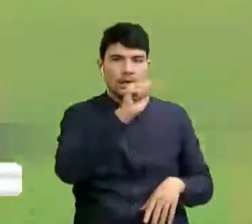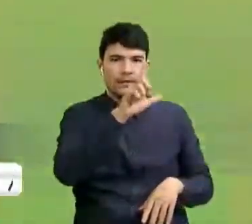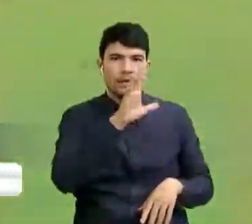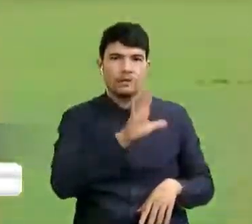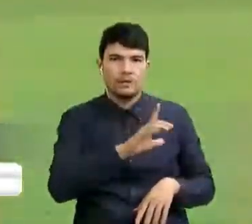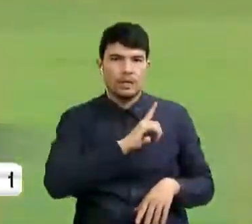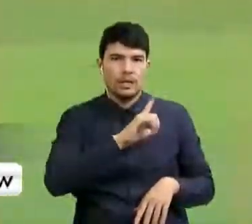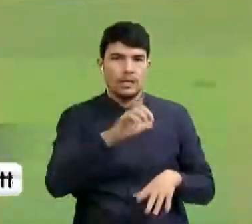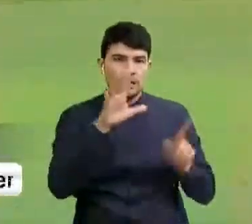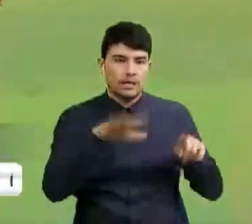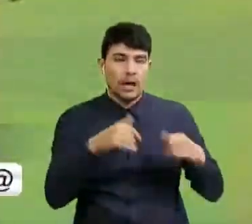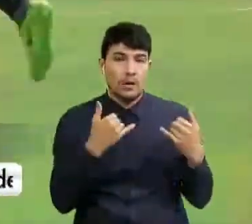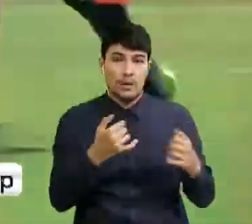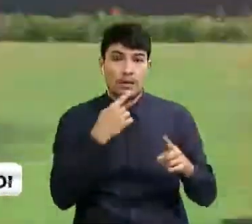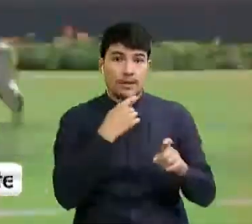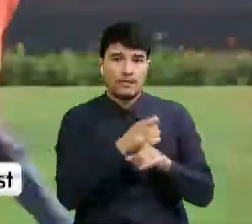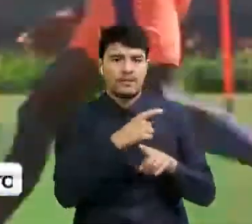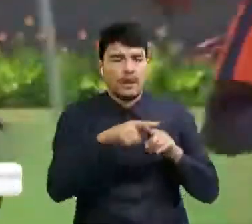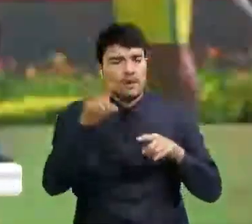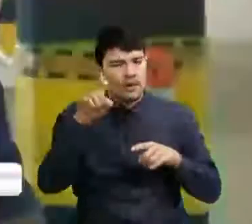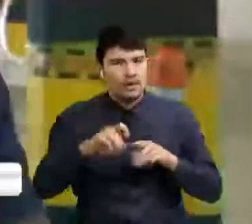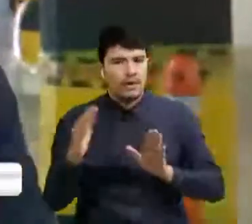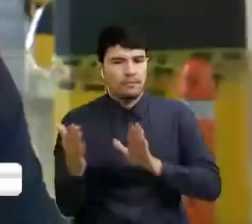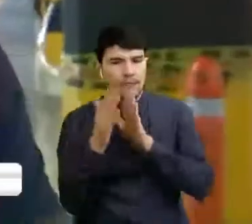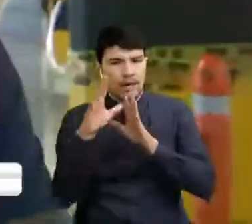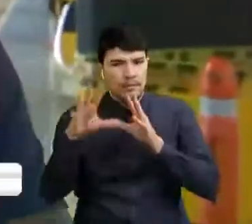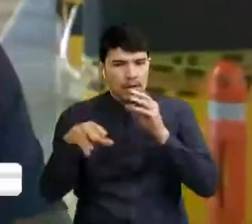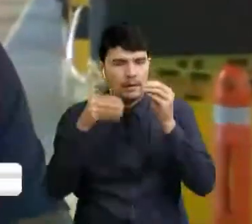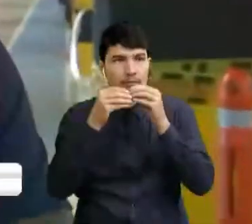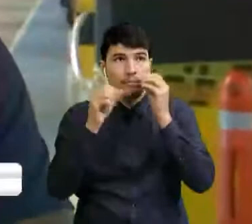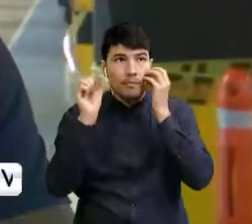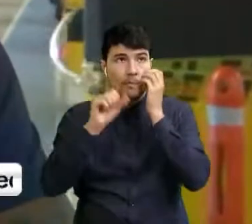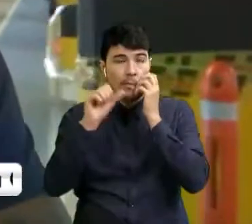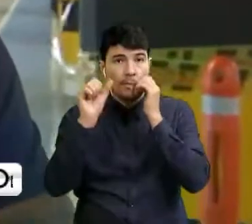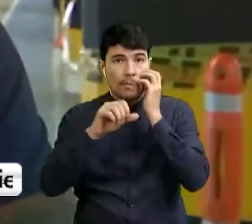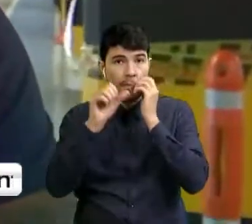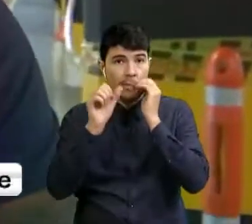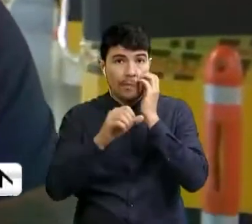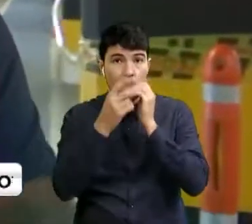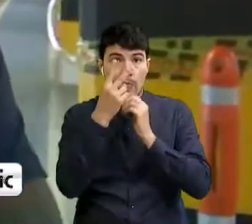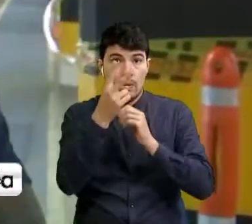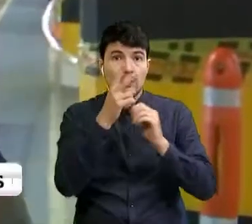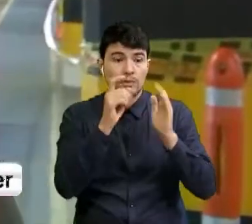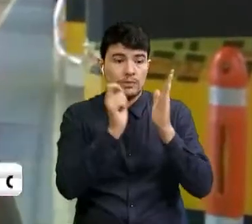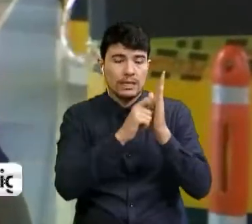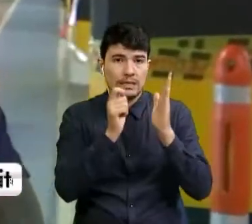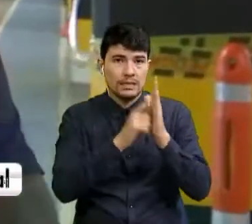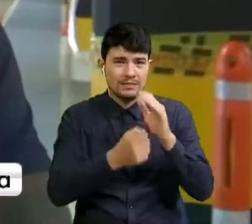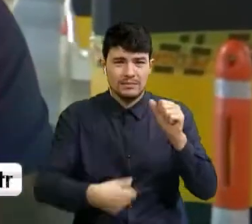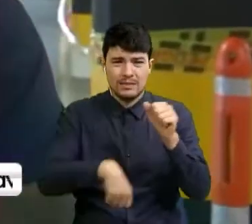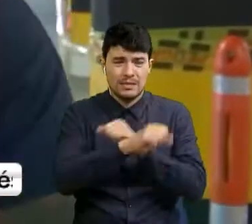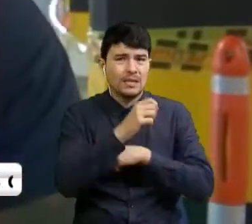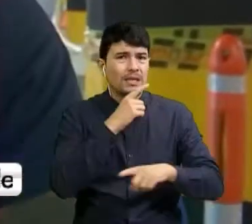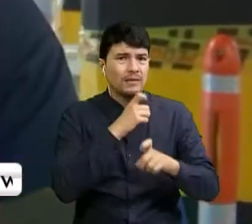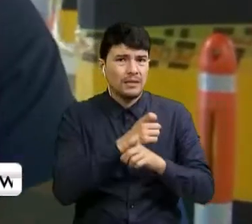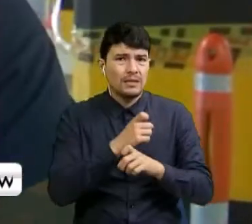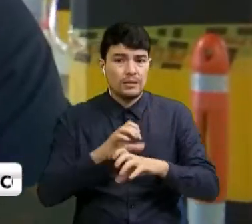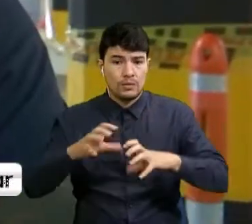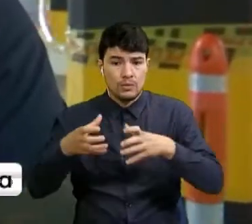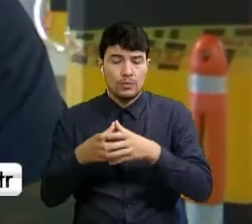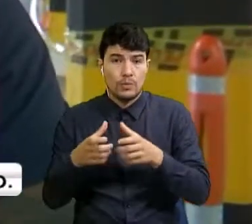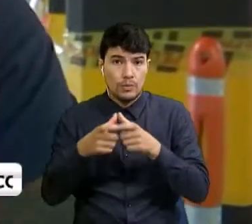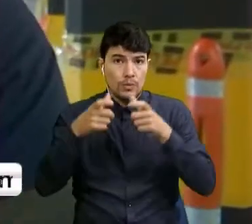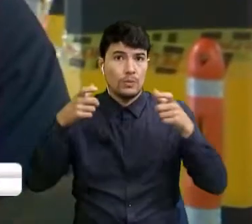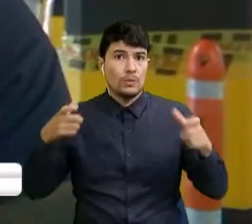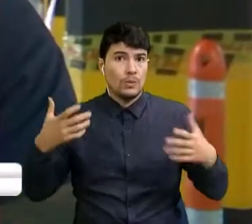rivales difíciles pero ante los cuales hay que sumar que son dos partidos bastante fuertes bastante duros son equipos grandes y